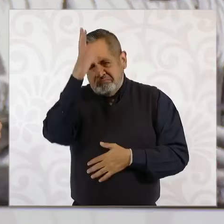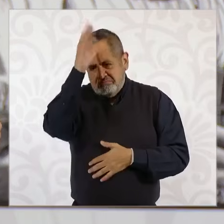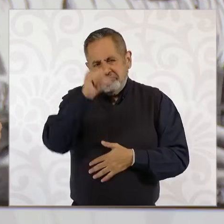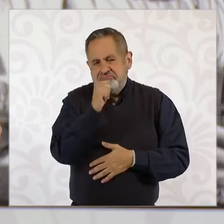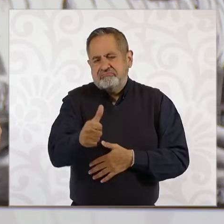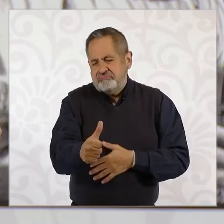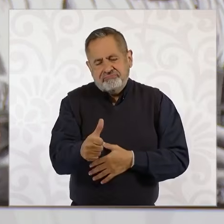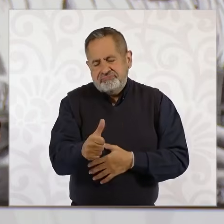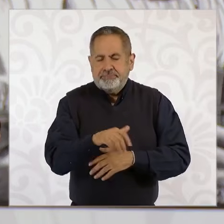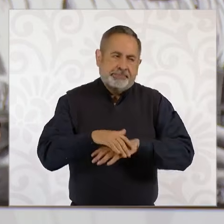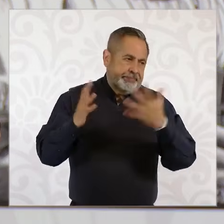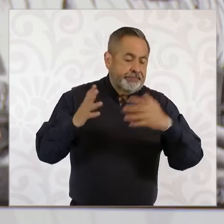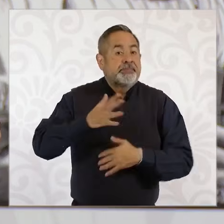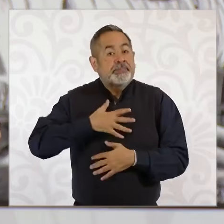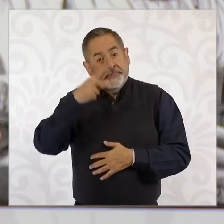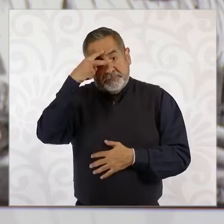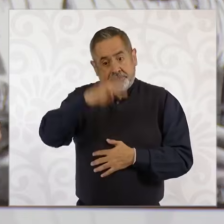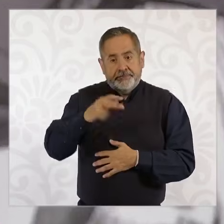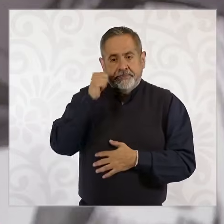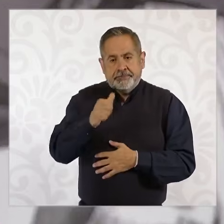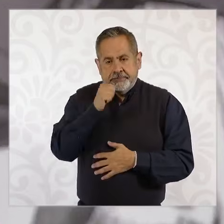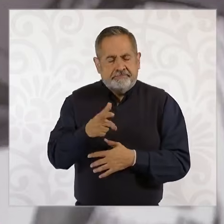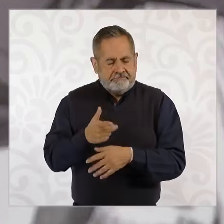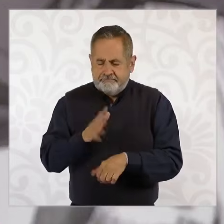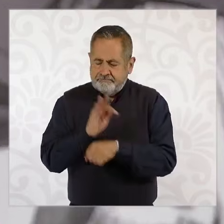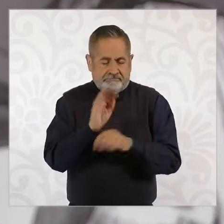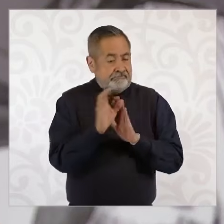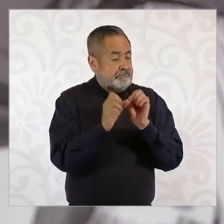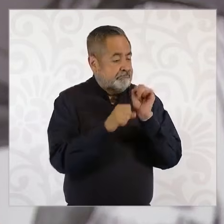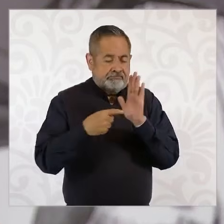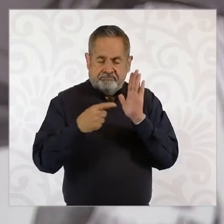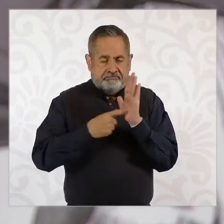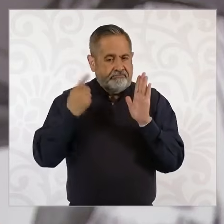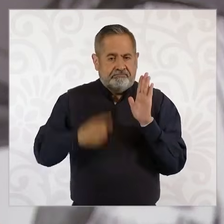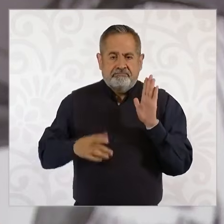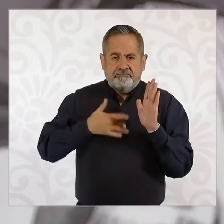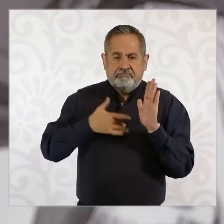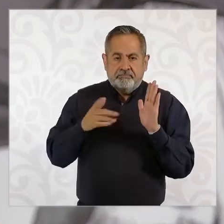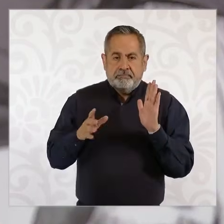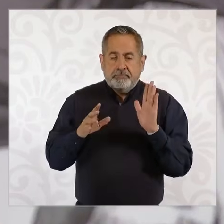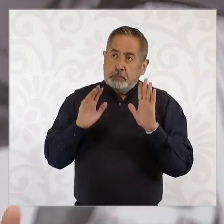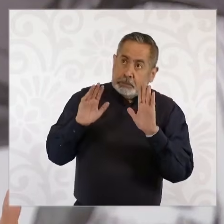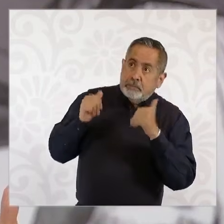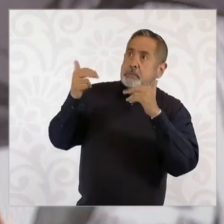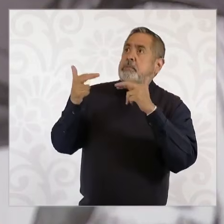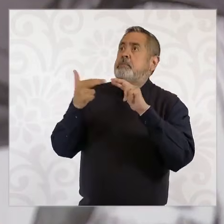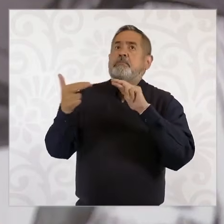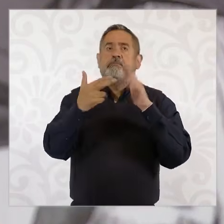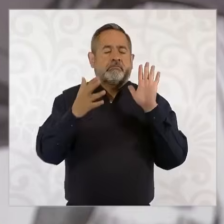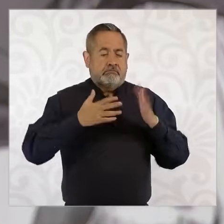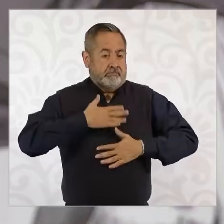saben, la posición de México siempre es lo que defiende nuestra Constitución. La política exterior mexicana es ejemplo